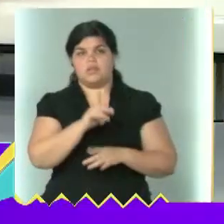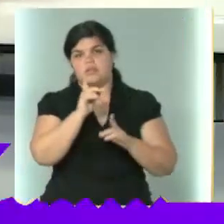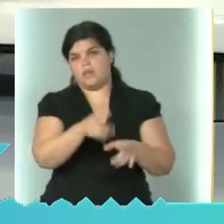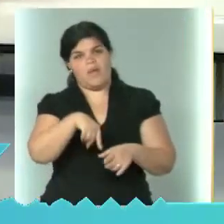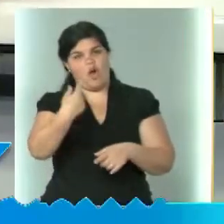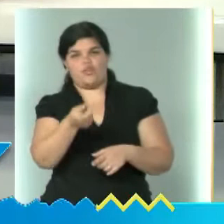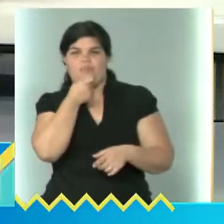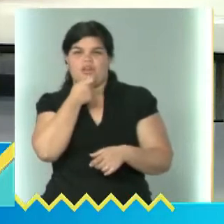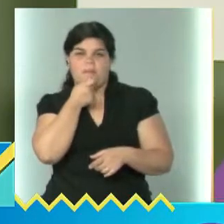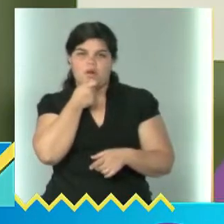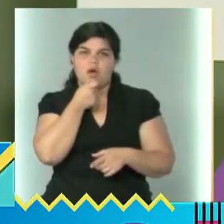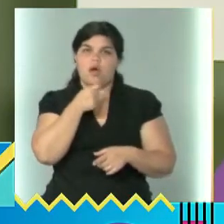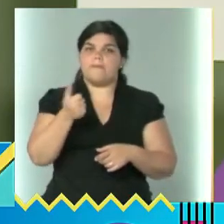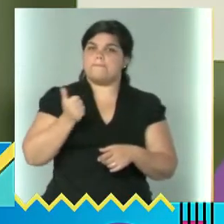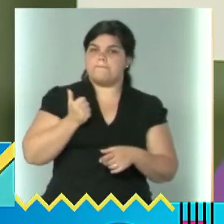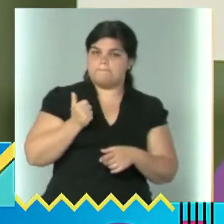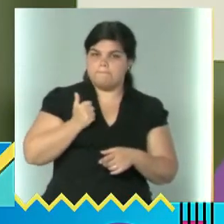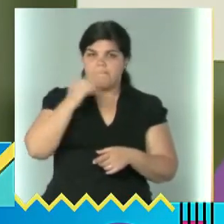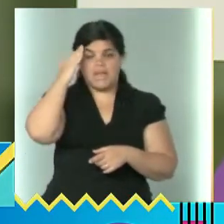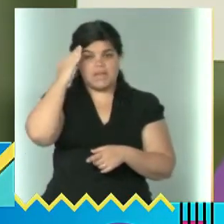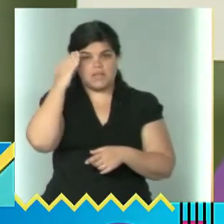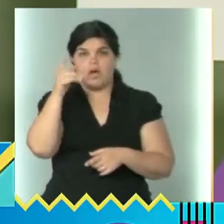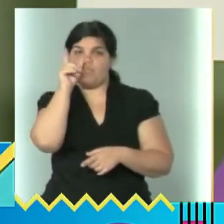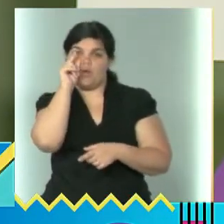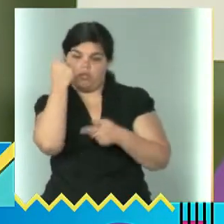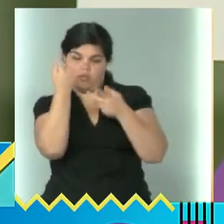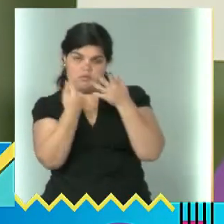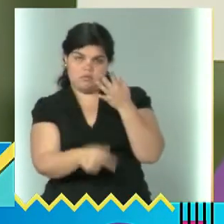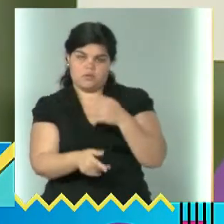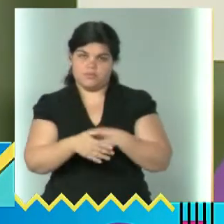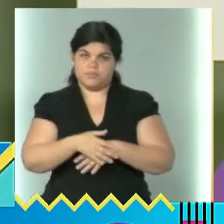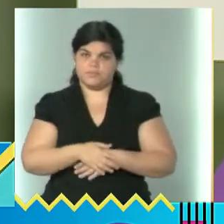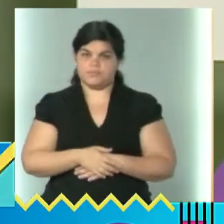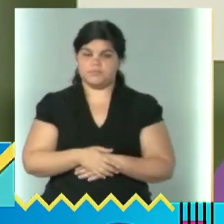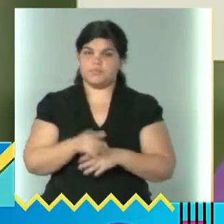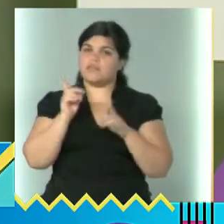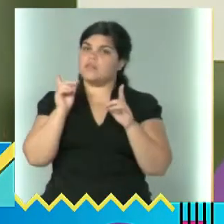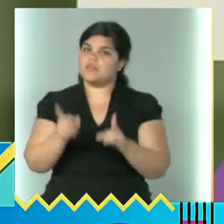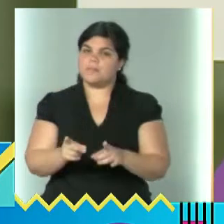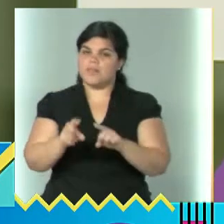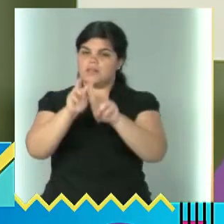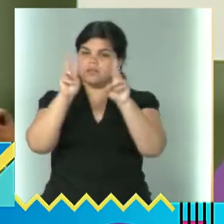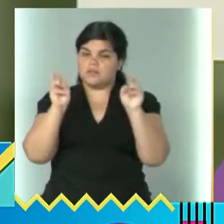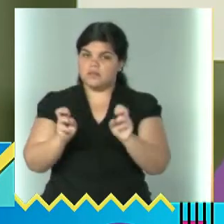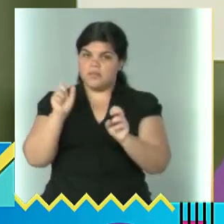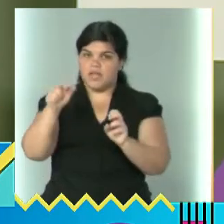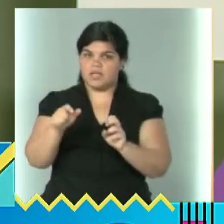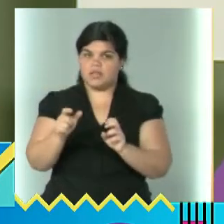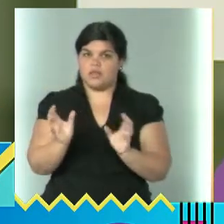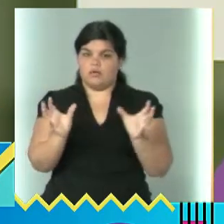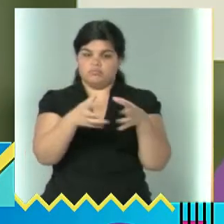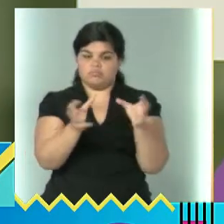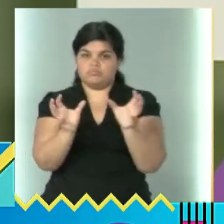etc. Bien, y con respecto a esto de cómo se van generando estas burbujas de información, ¿no?